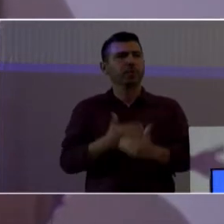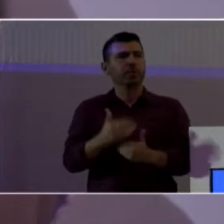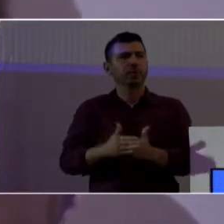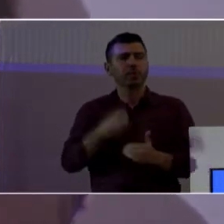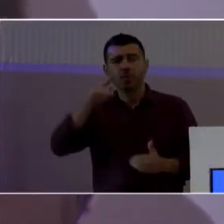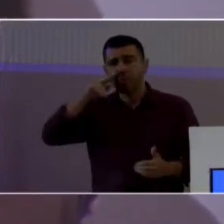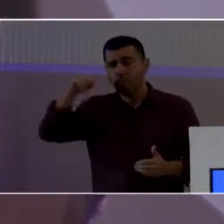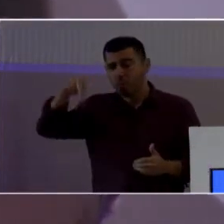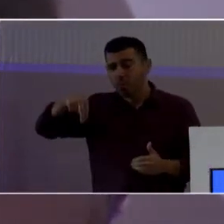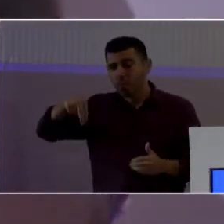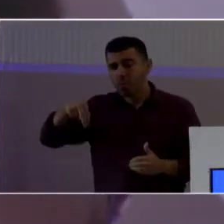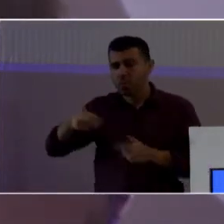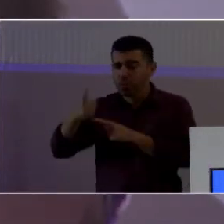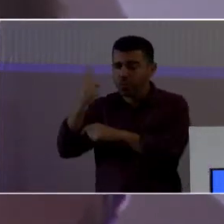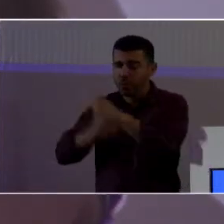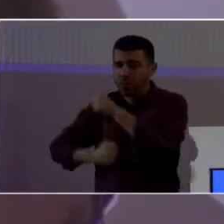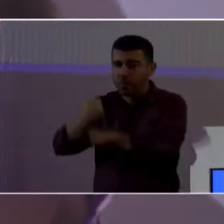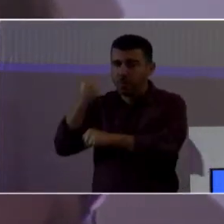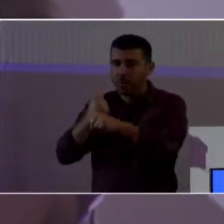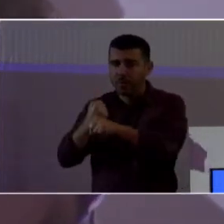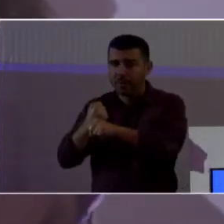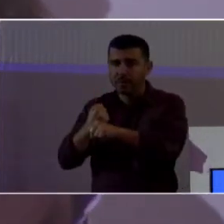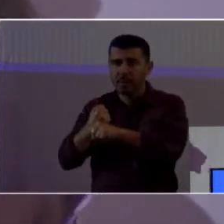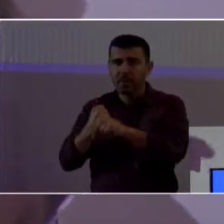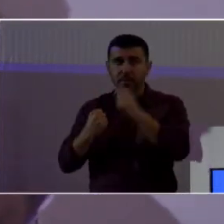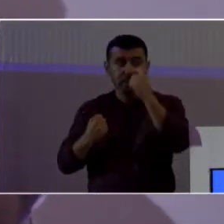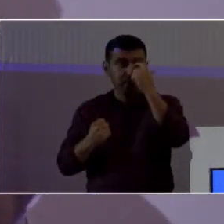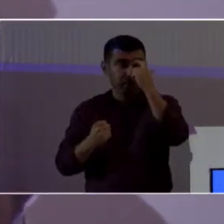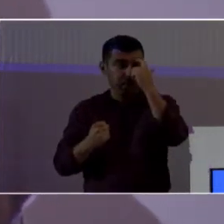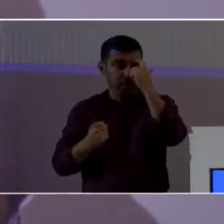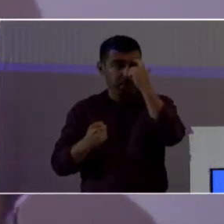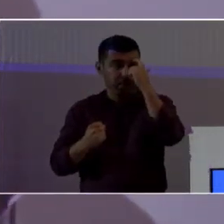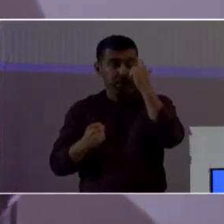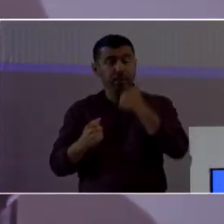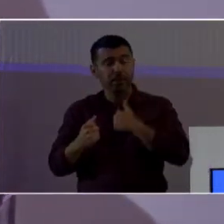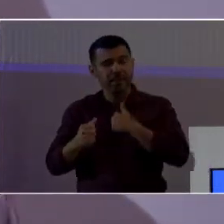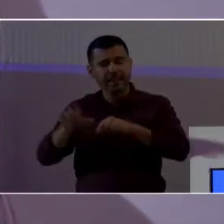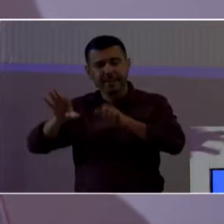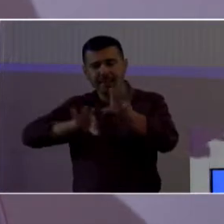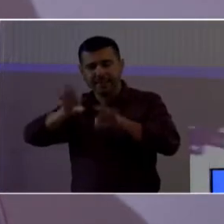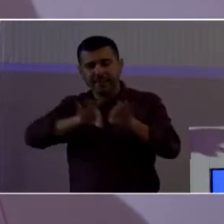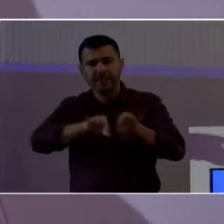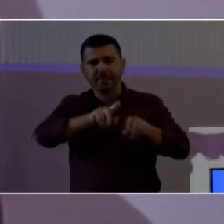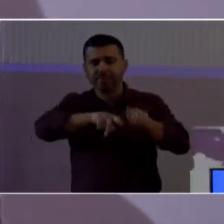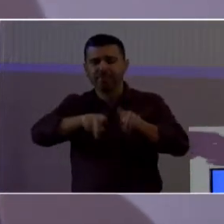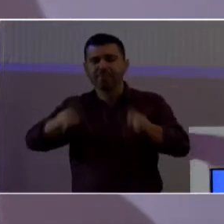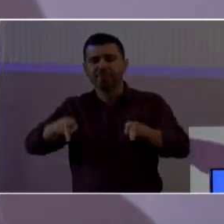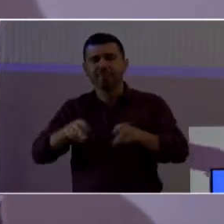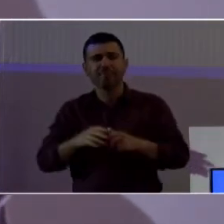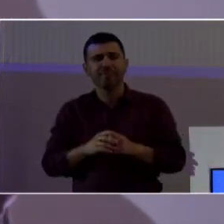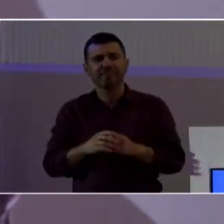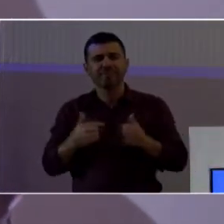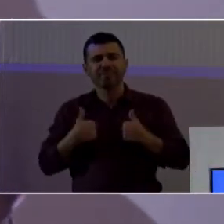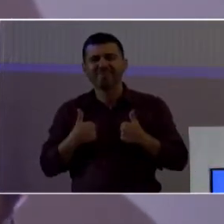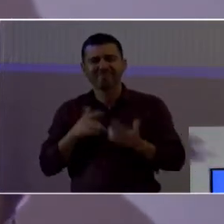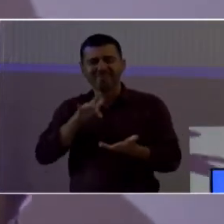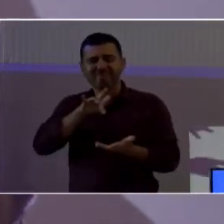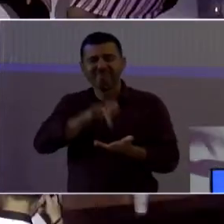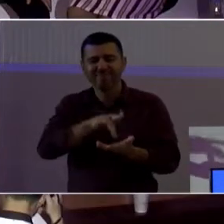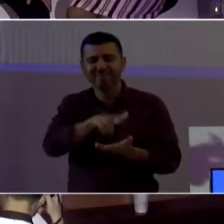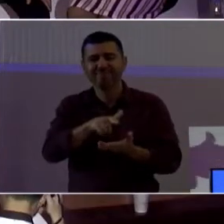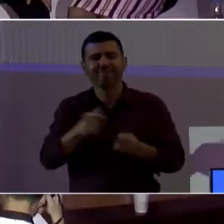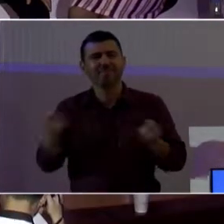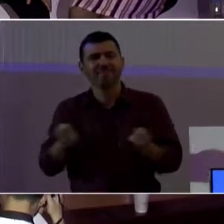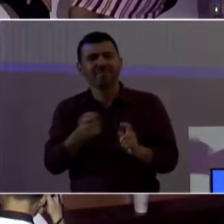Hubo una selección de personas y yo pues en el momento entré como promotora, pero